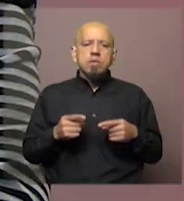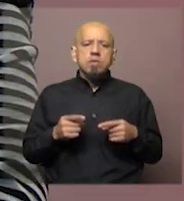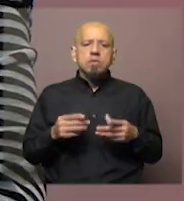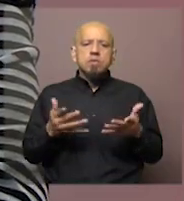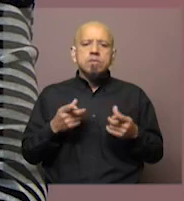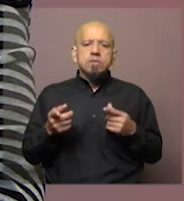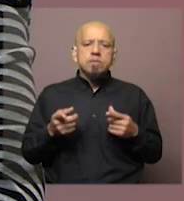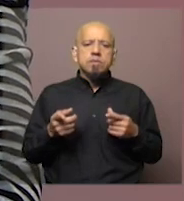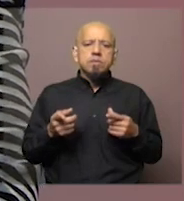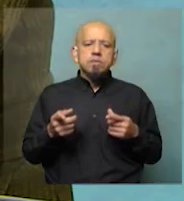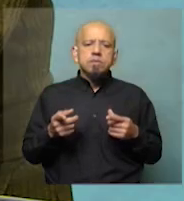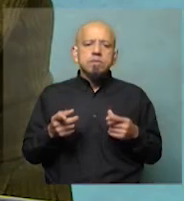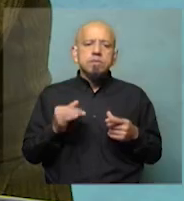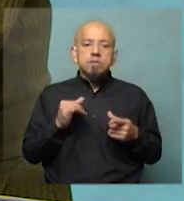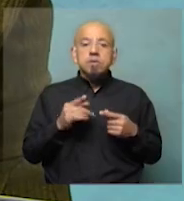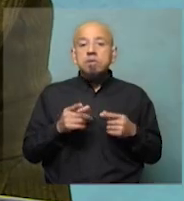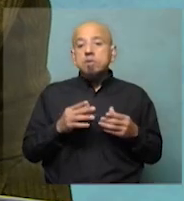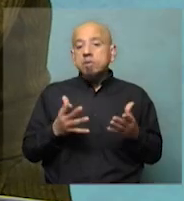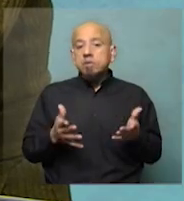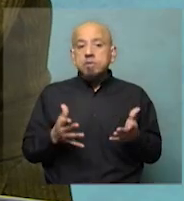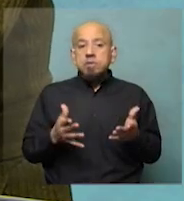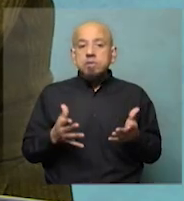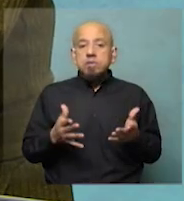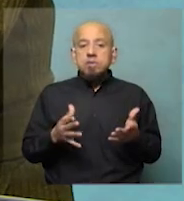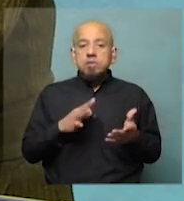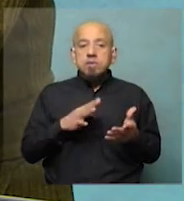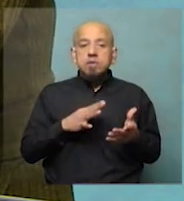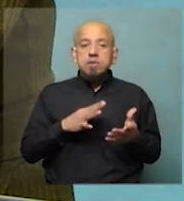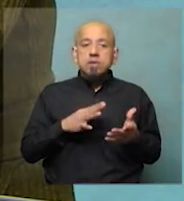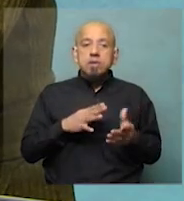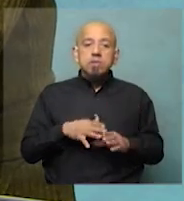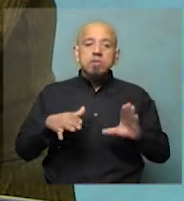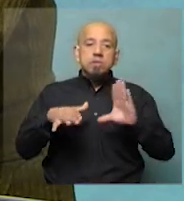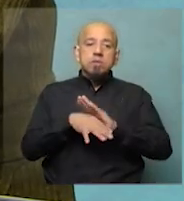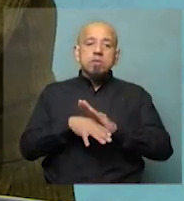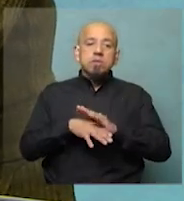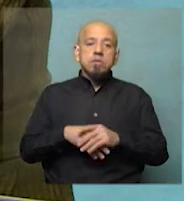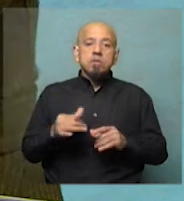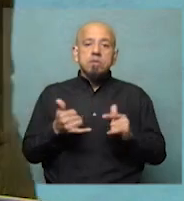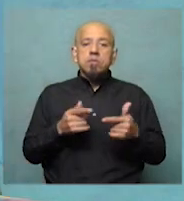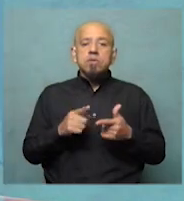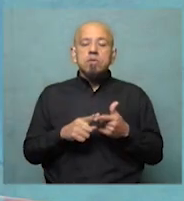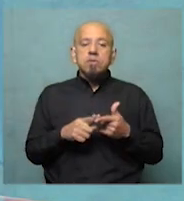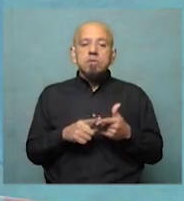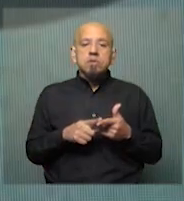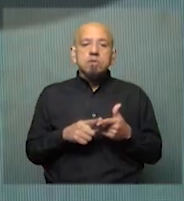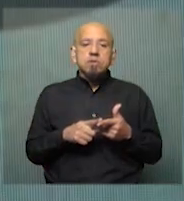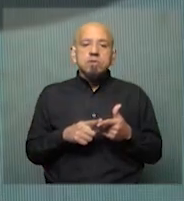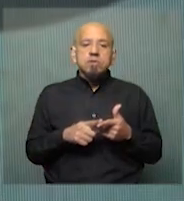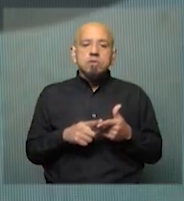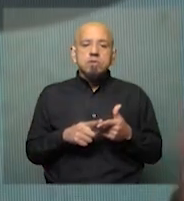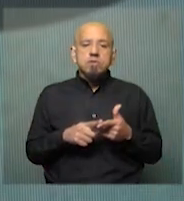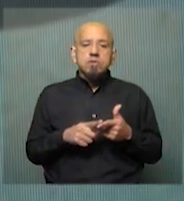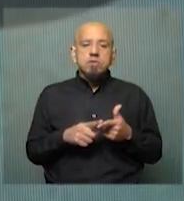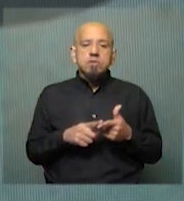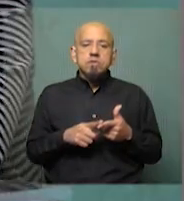es probable que sea dar con el juego que a las dos partes también interese. Claro. Eso es fundamental. Y sí, y funciona a nivel de bueno, lo